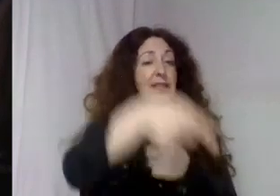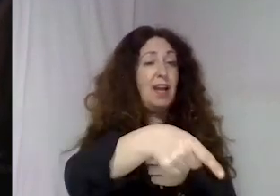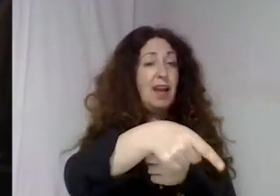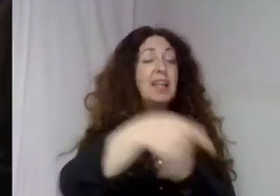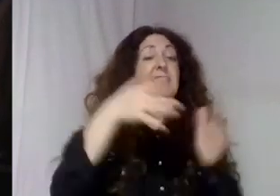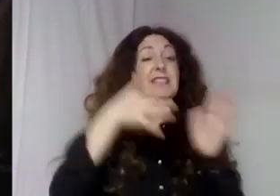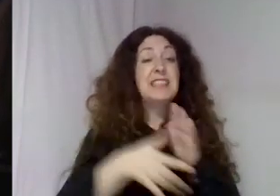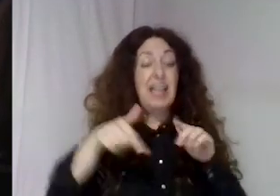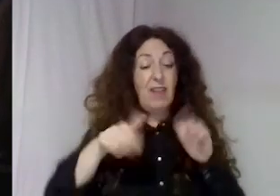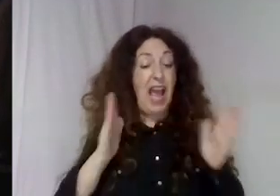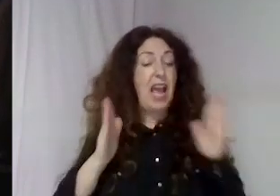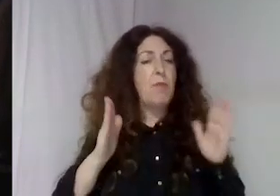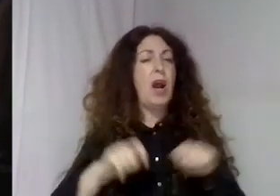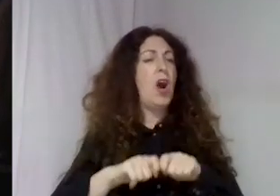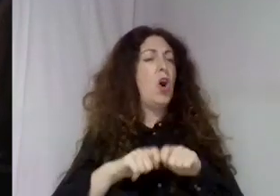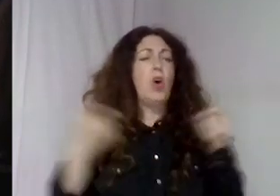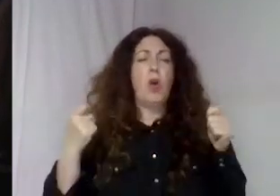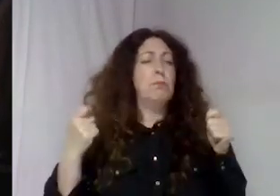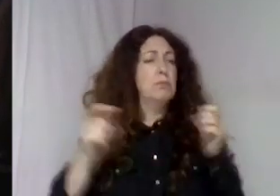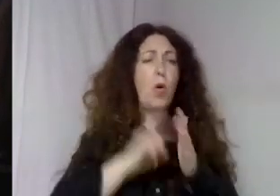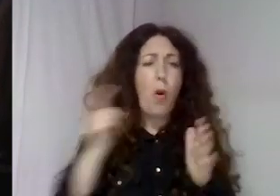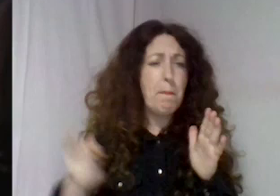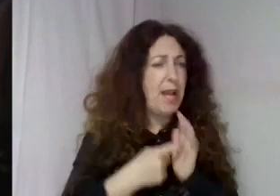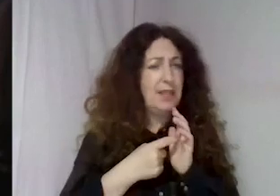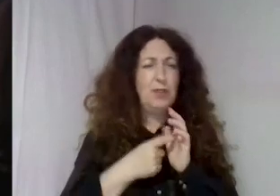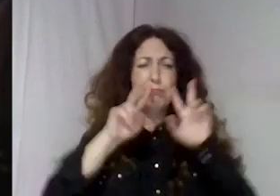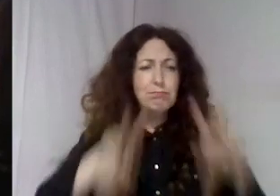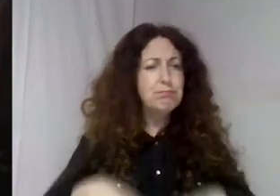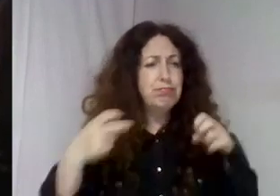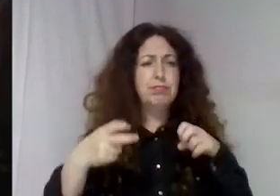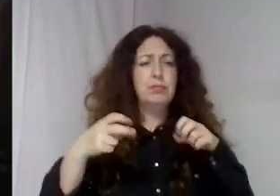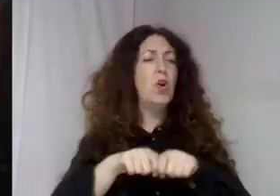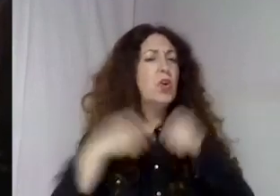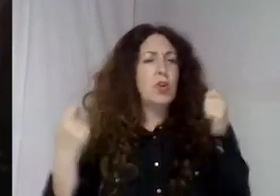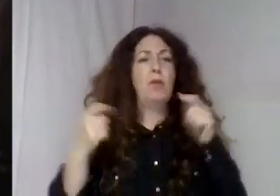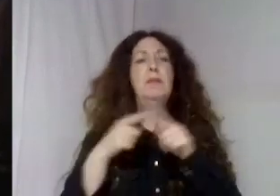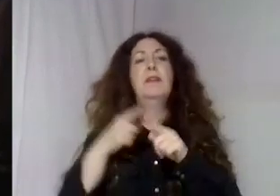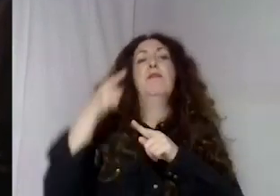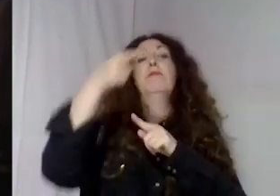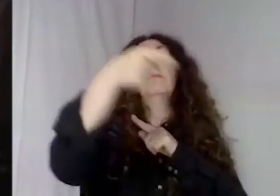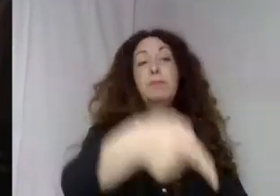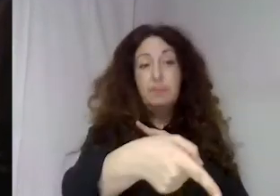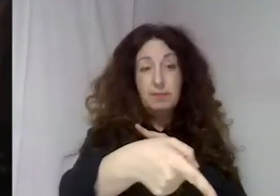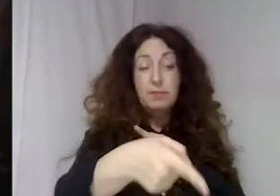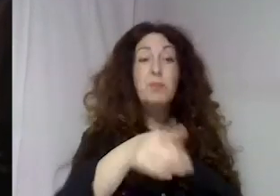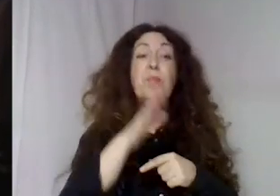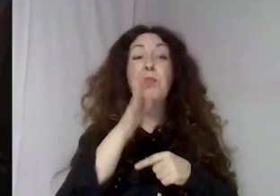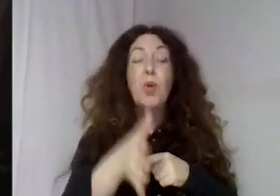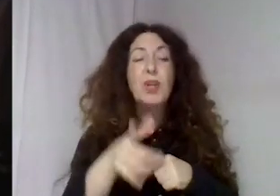y ahora es el momento en el que deberíamos pararnos un poco, dejarnos de que no nos embarullen con estas